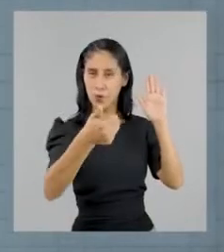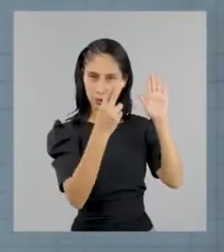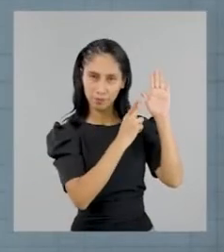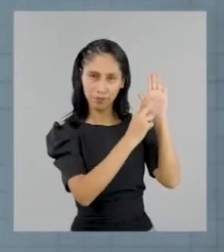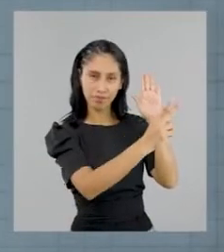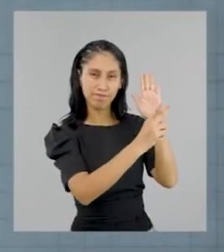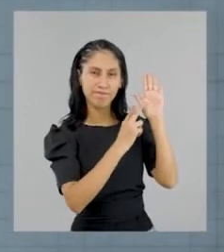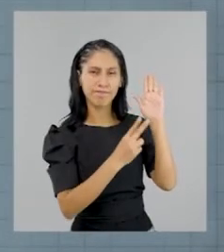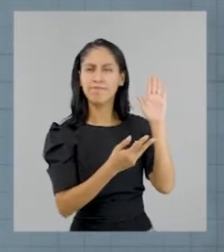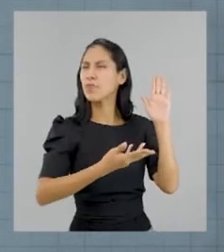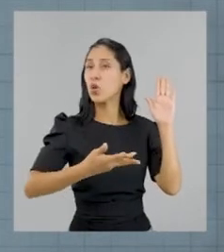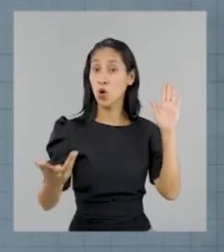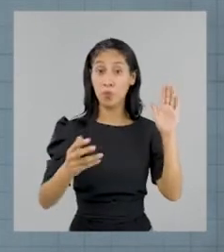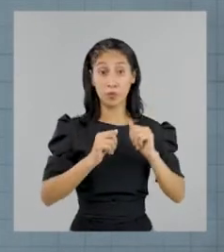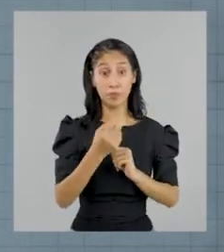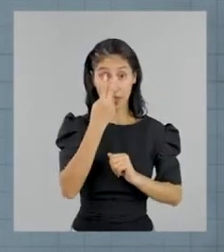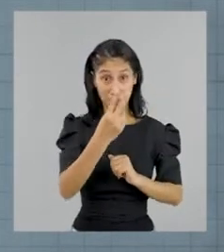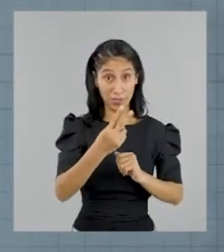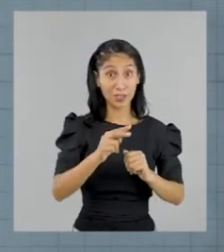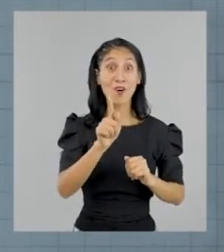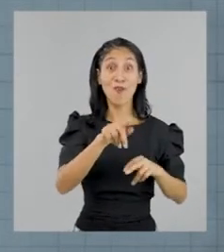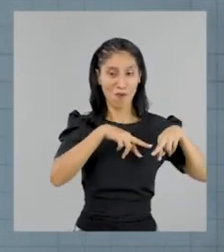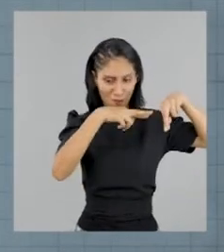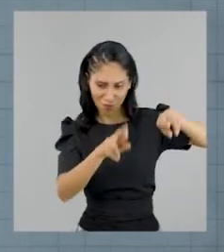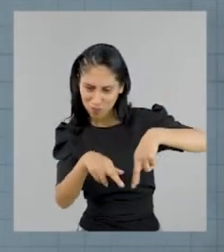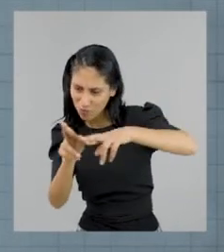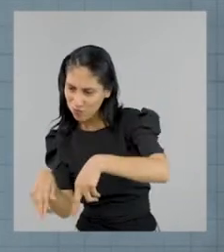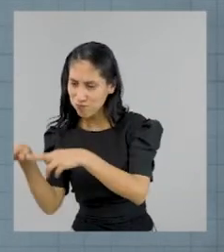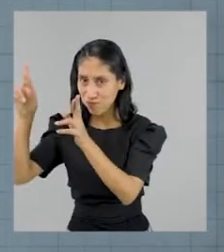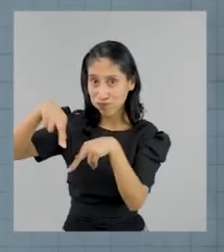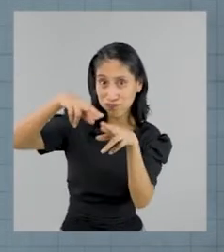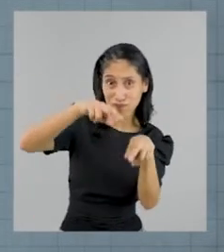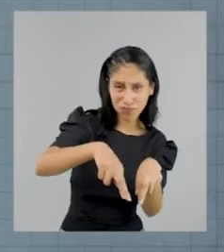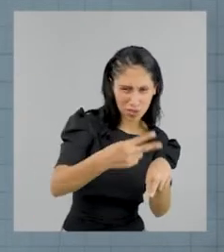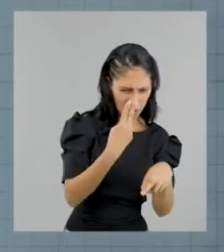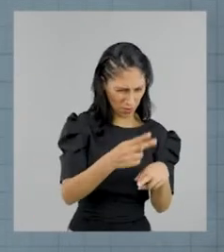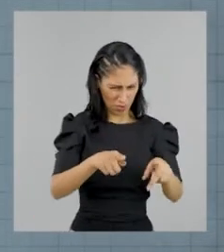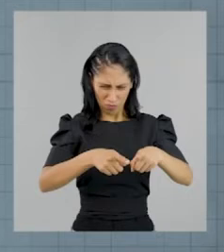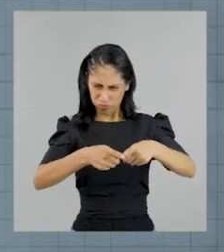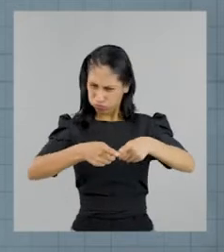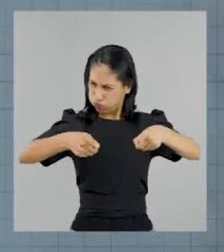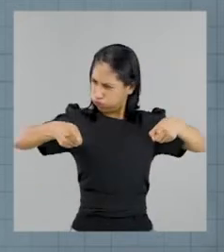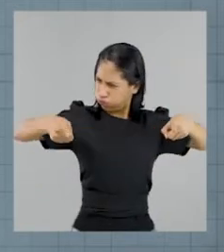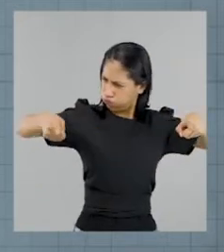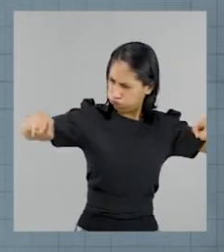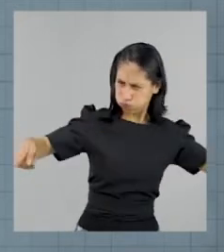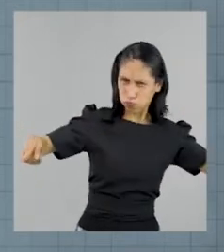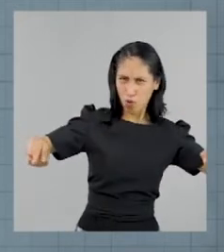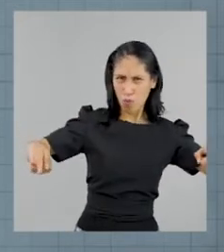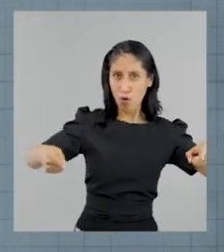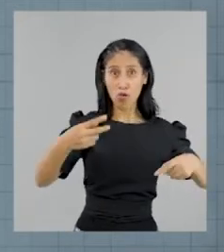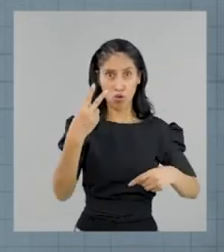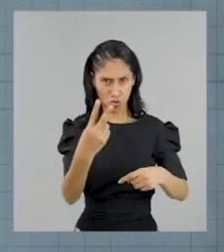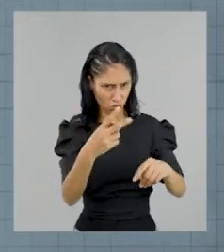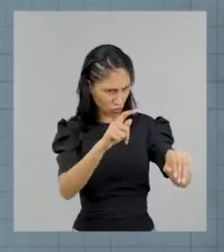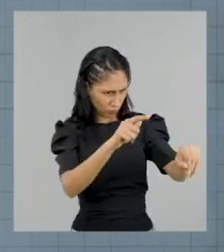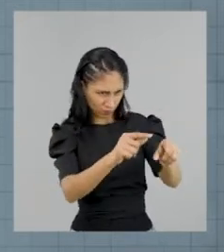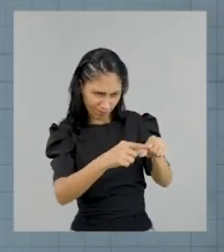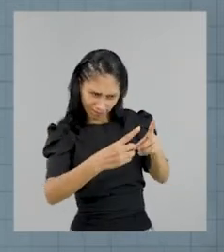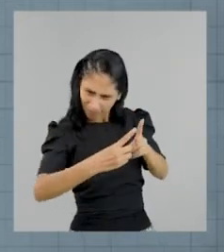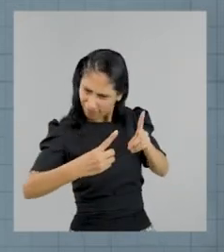la siguiente situación. Para medir el ancho de un río, se toman 2 puntos de observación en un mismo lado del